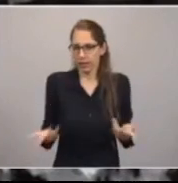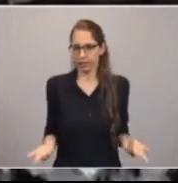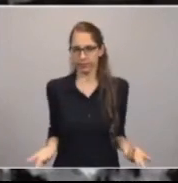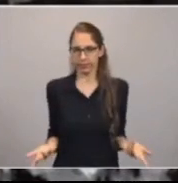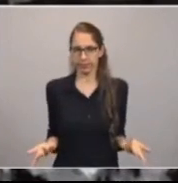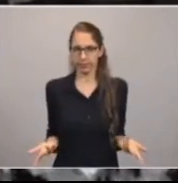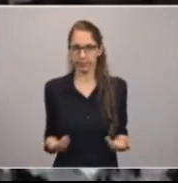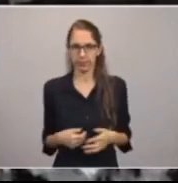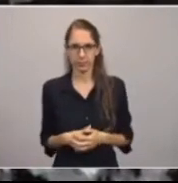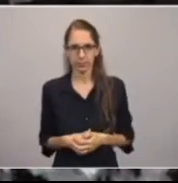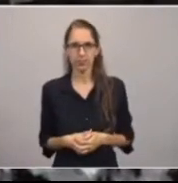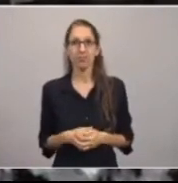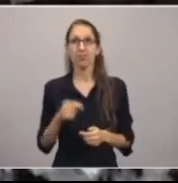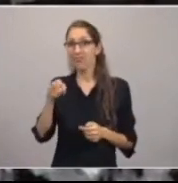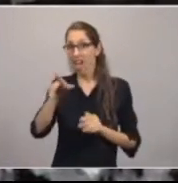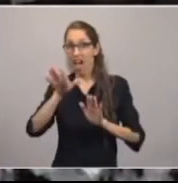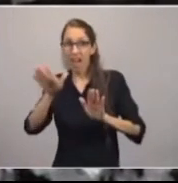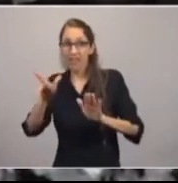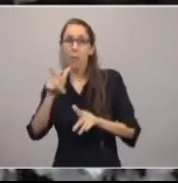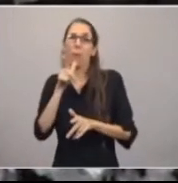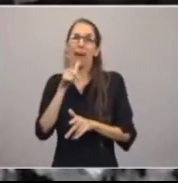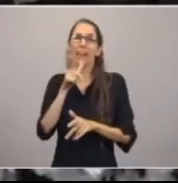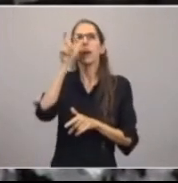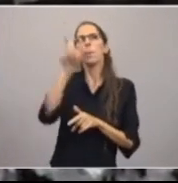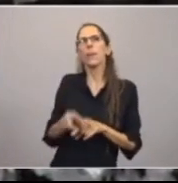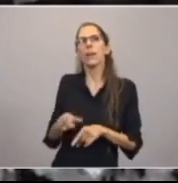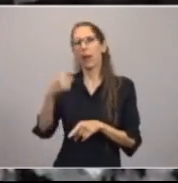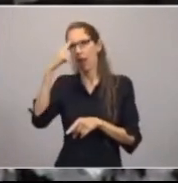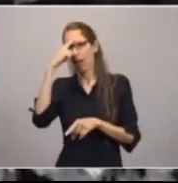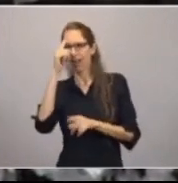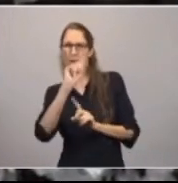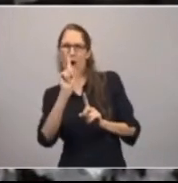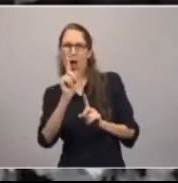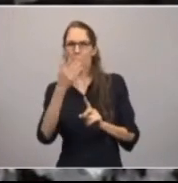ignorante y de ignorante a negador. De ignorante a negador.